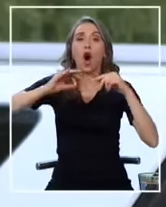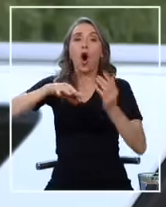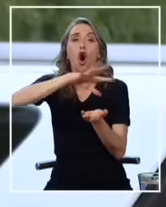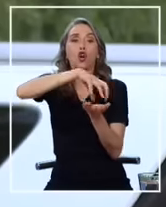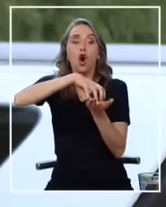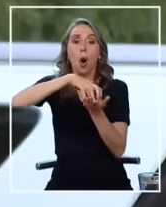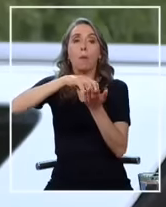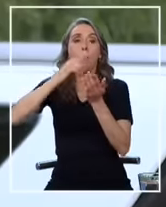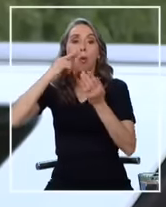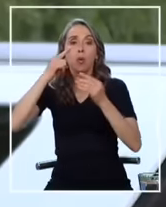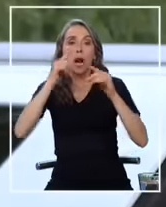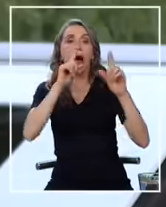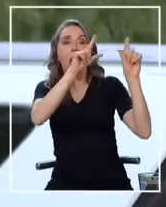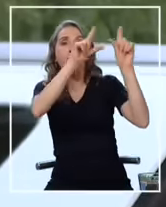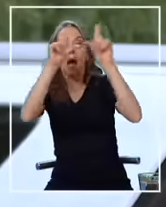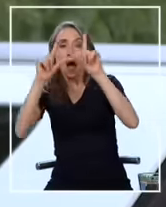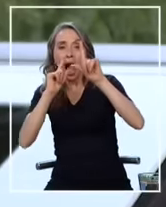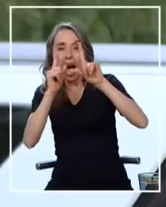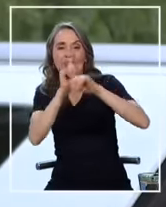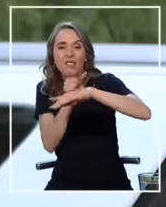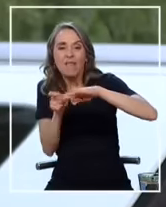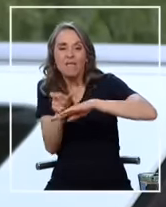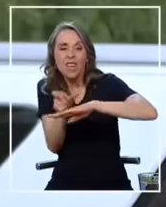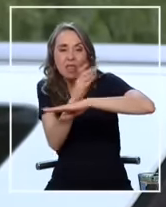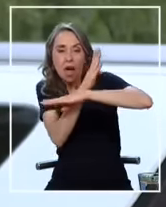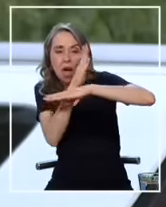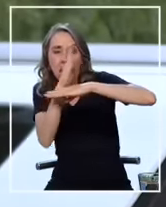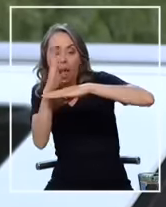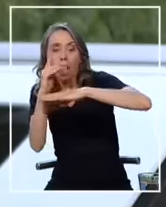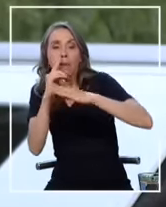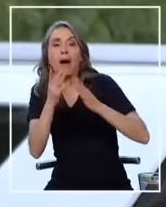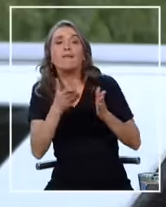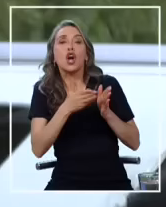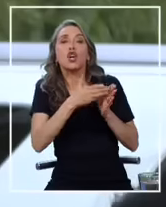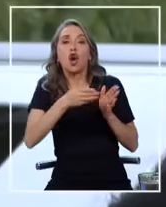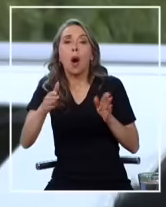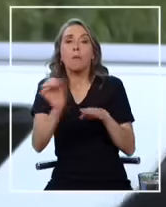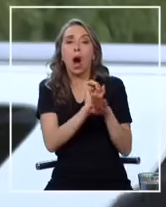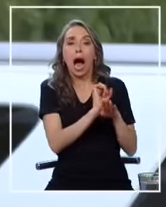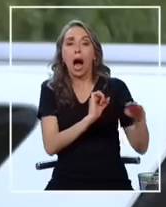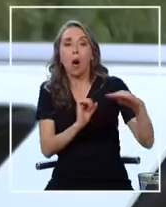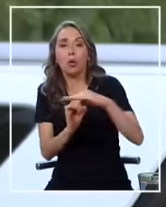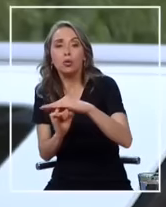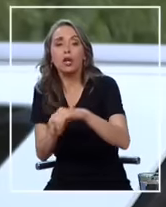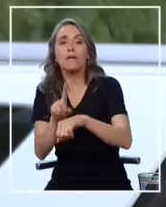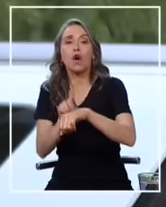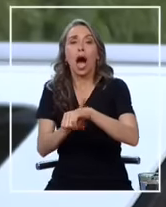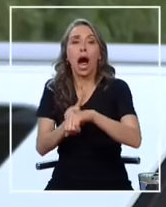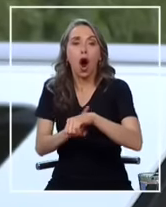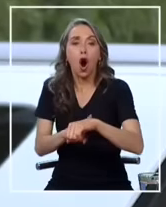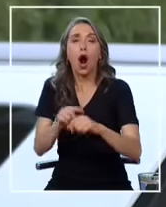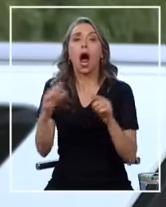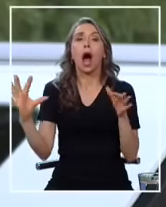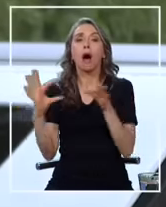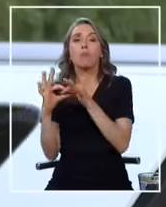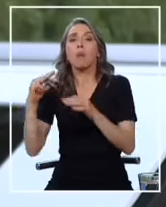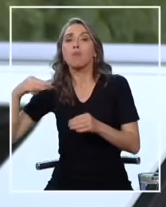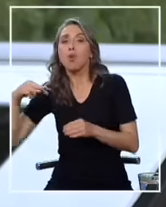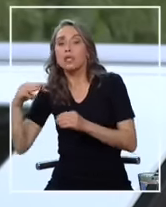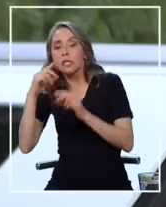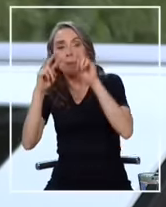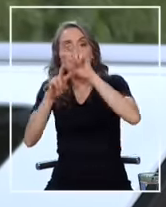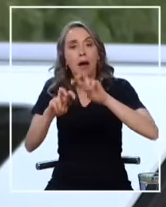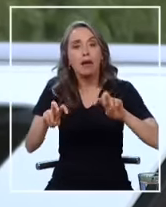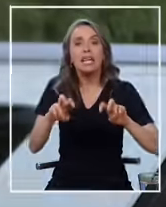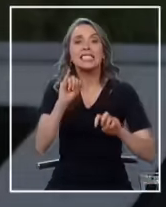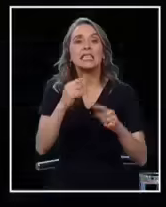en coordinación precisamente con la municipalidad para conocer el desarrollo de los hechos. ¿Qué vehículo concurrió? Horarios, las circunstancias y si